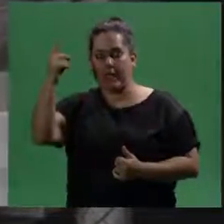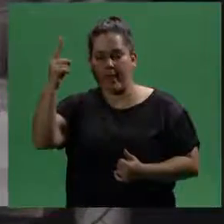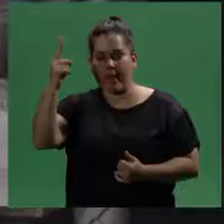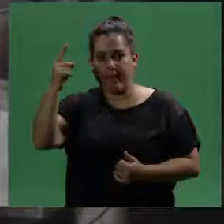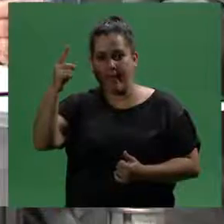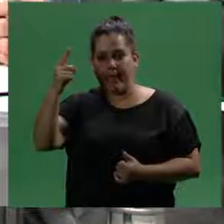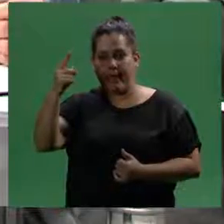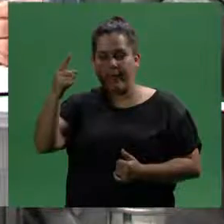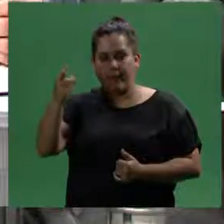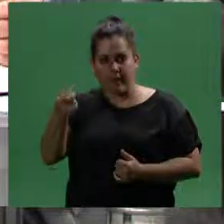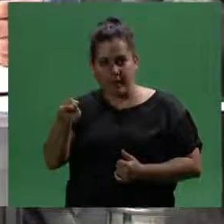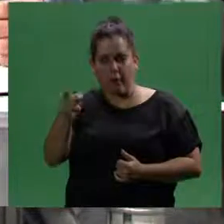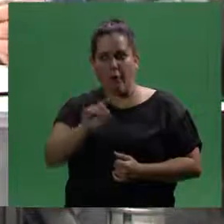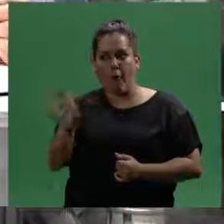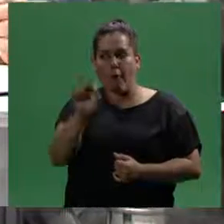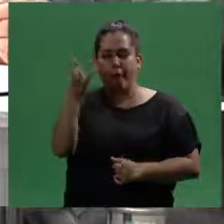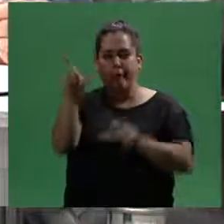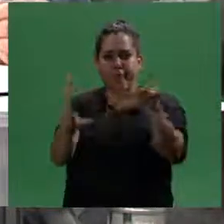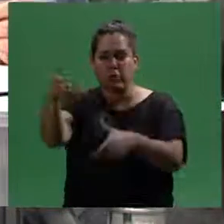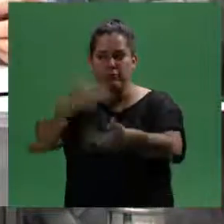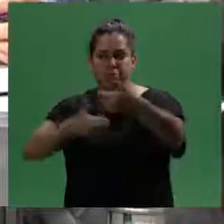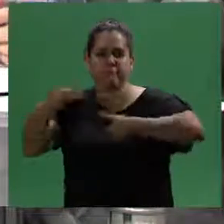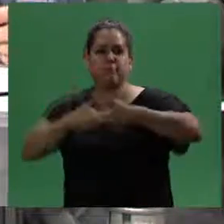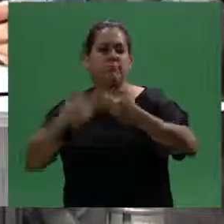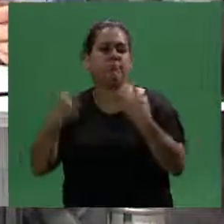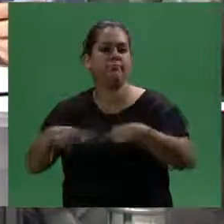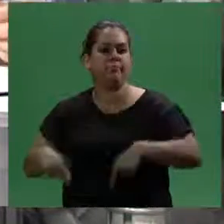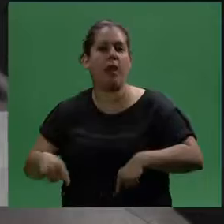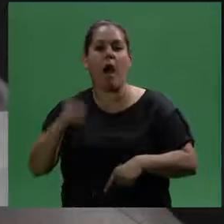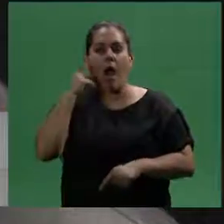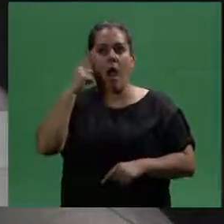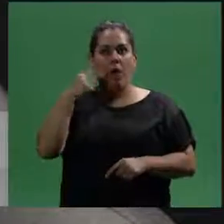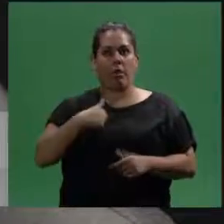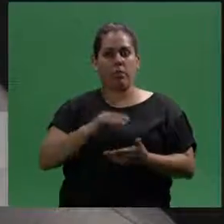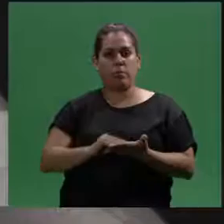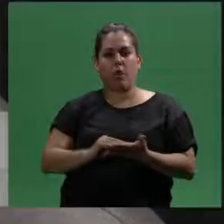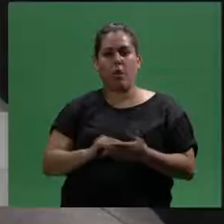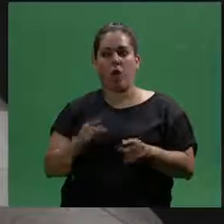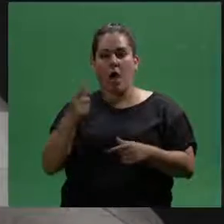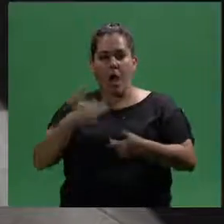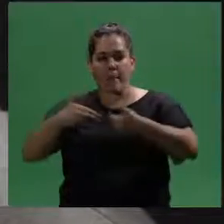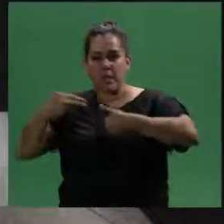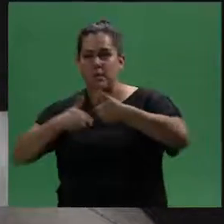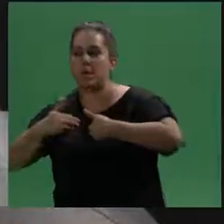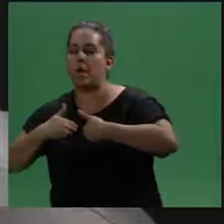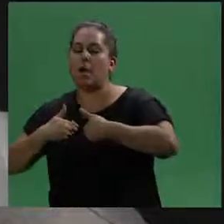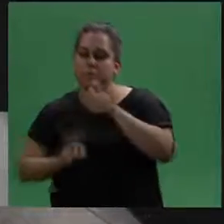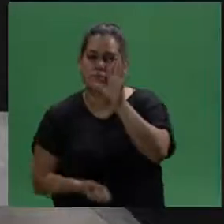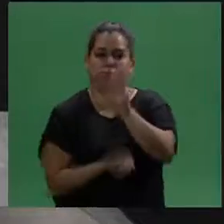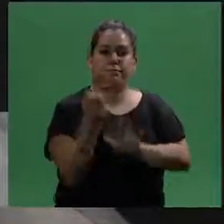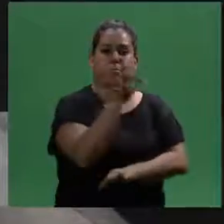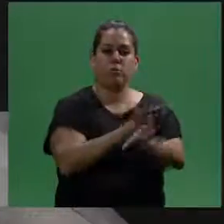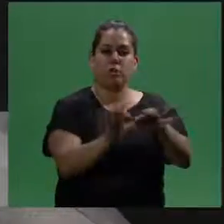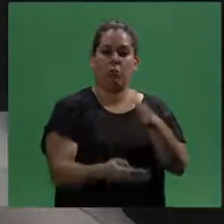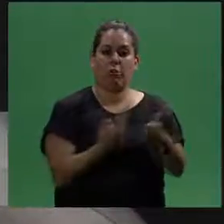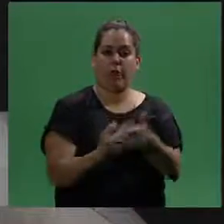entre la idea que puede tener un diputado o incluso la demanda que ya viene y el diputado la procesa en forma de proyecto